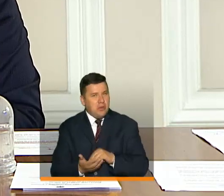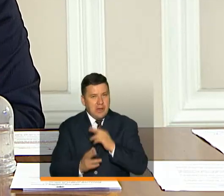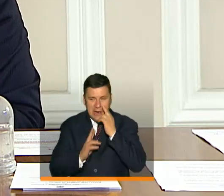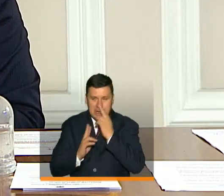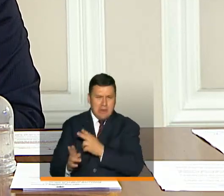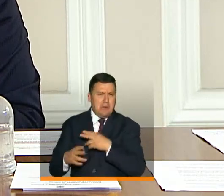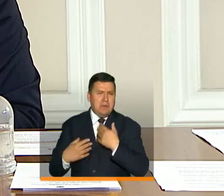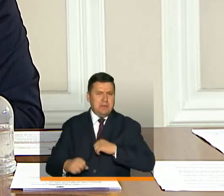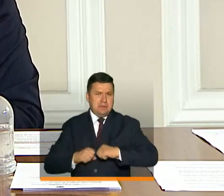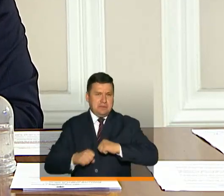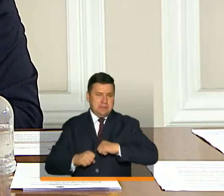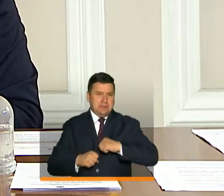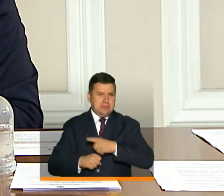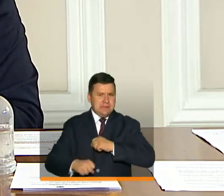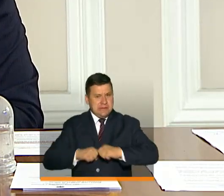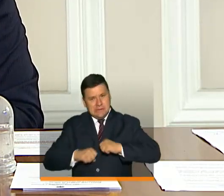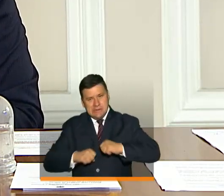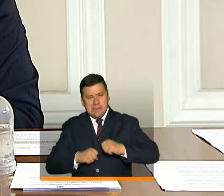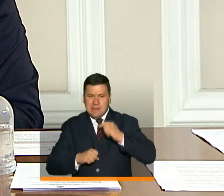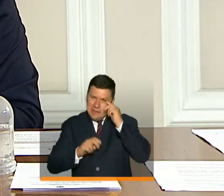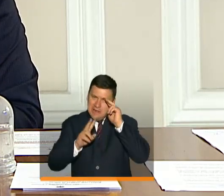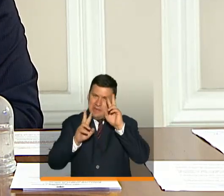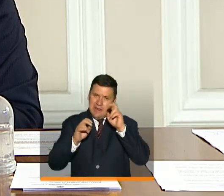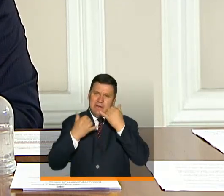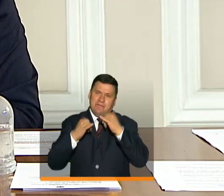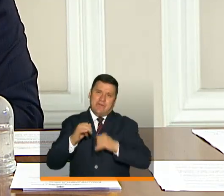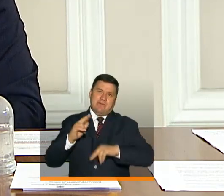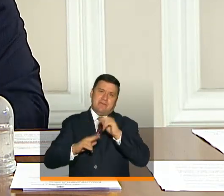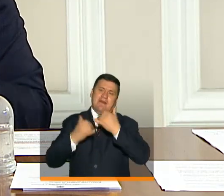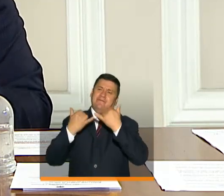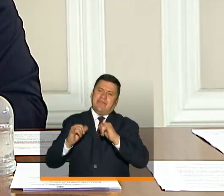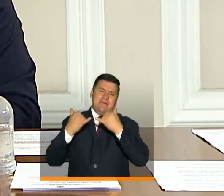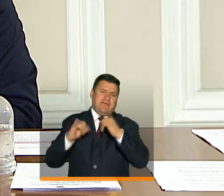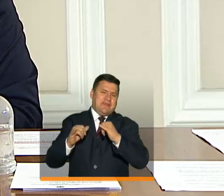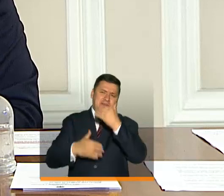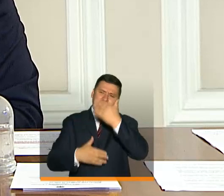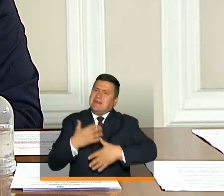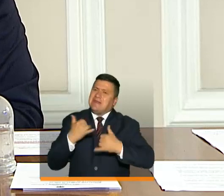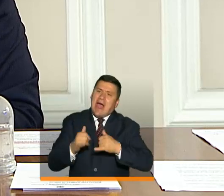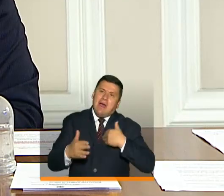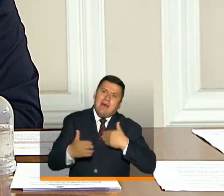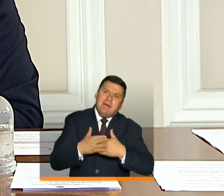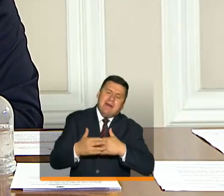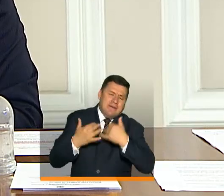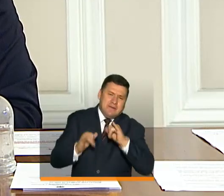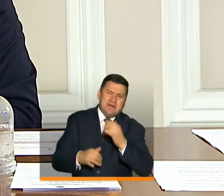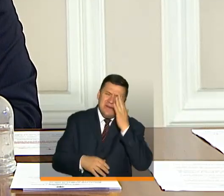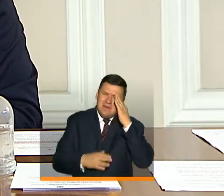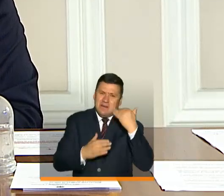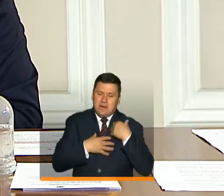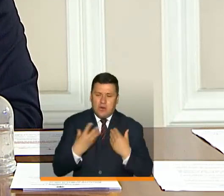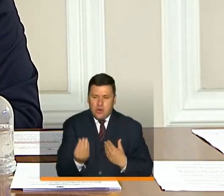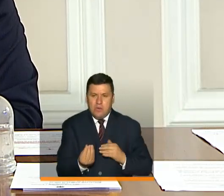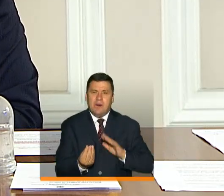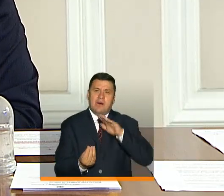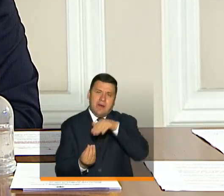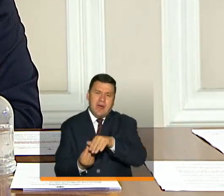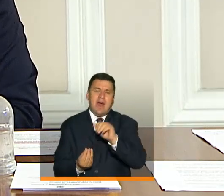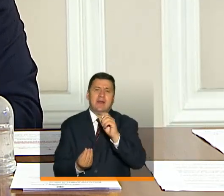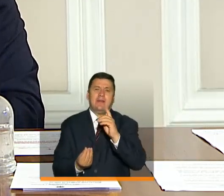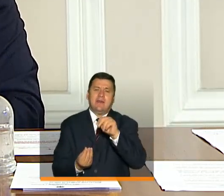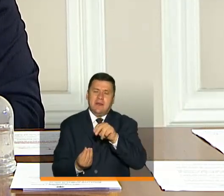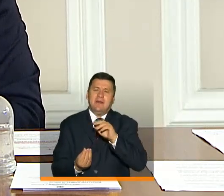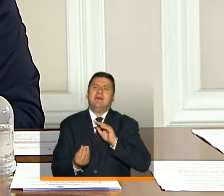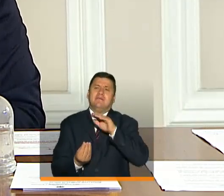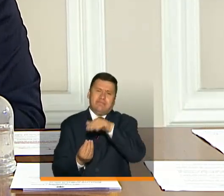reconocer todo lo que ha sido una gran gestión en el tema de concluir por parte de los equipos del INVÍAS, el equipo de la ANI, su equipo en el